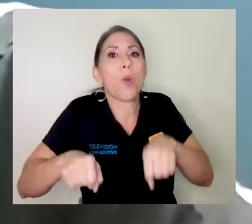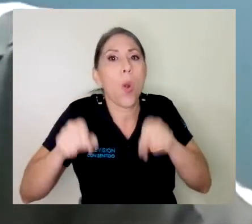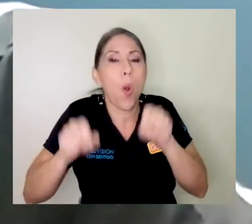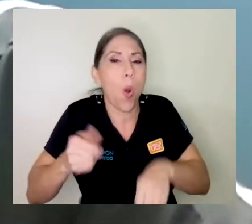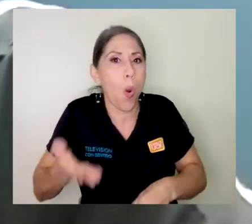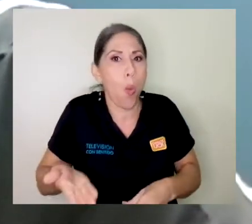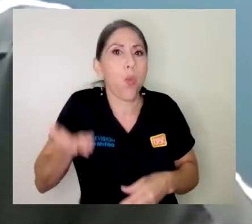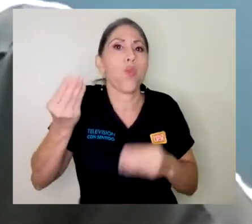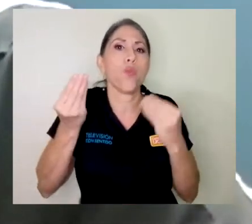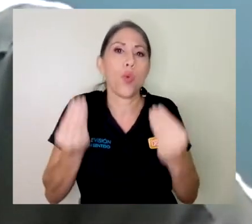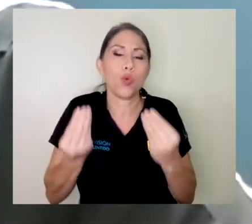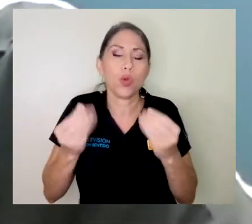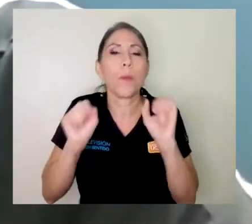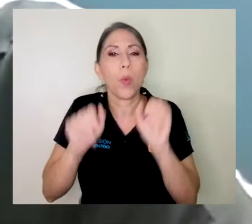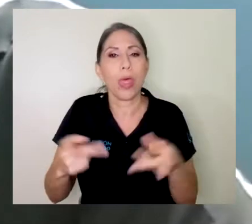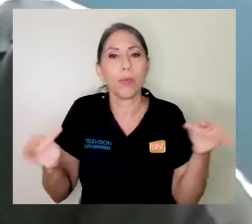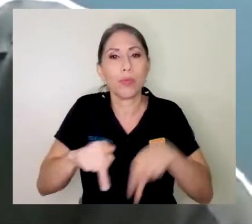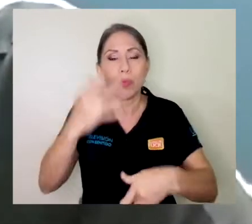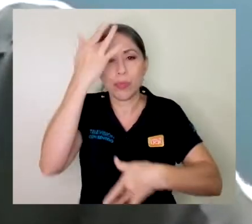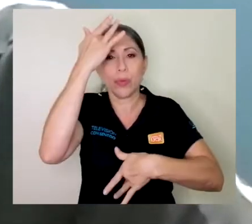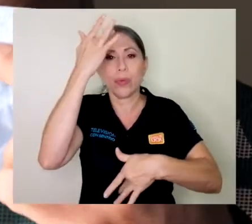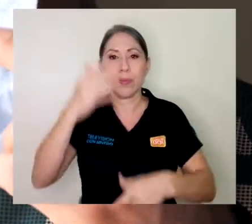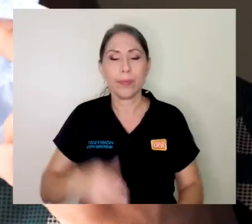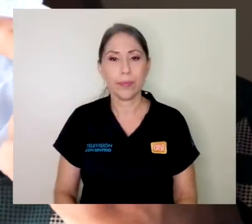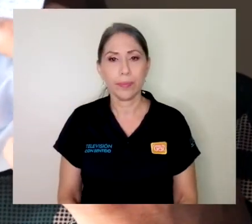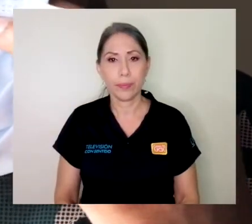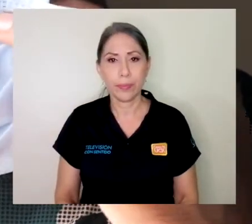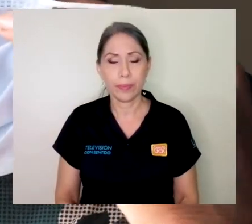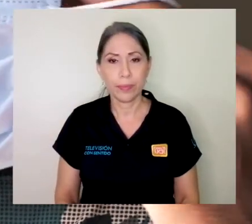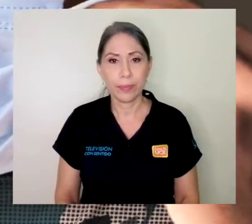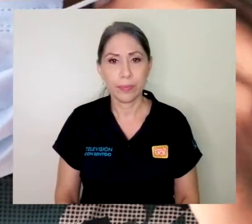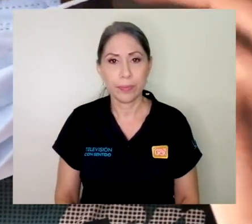probable que ocurran contagios.